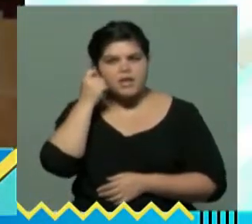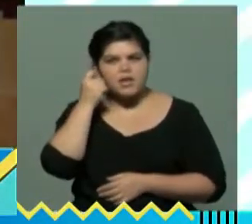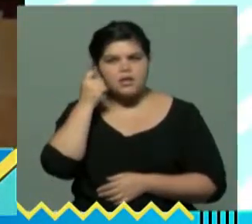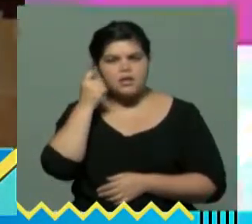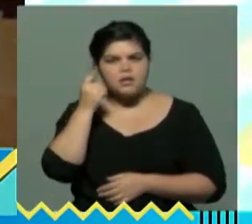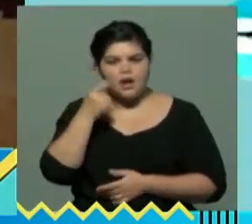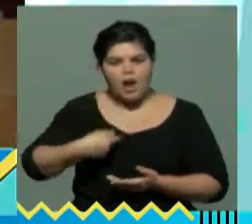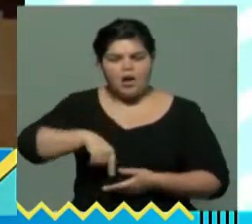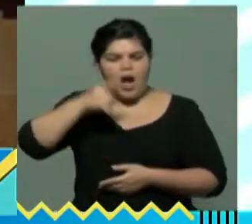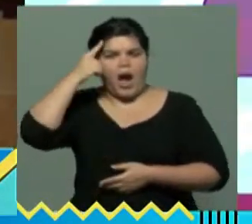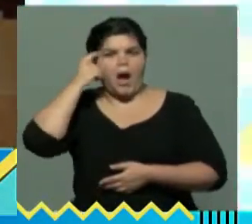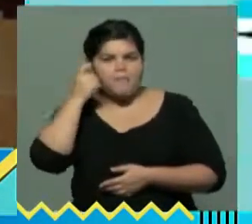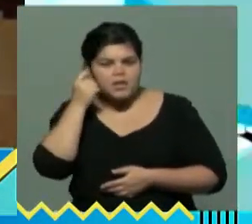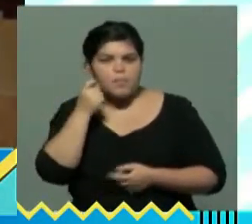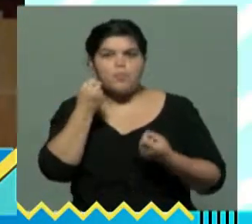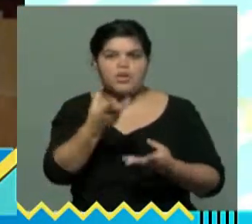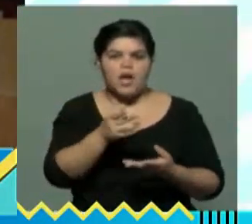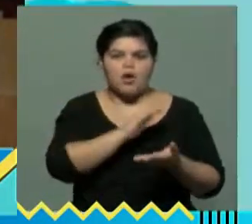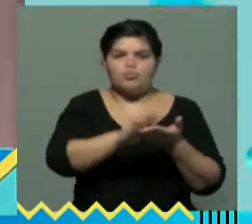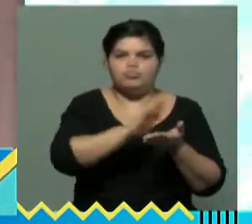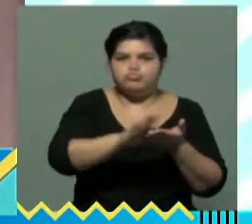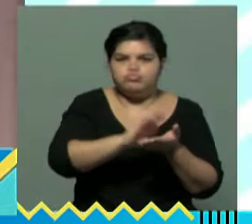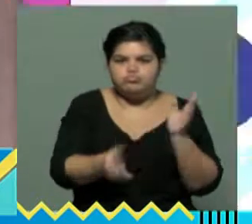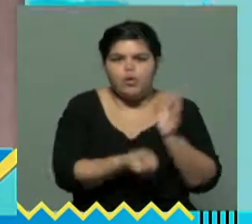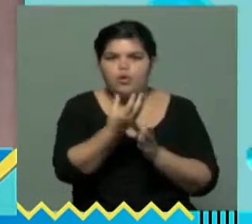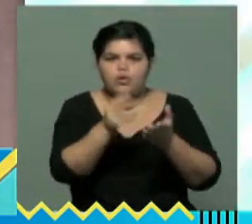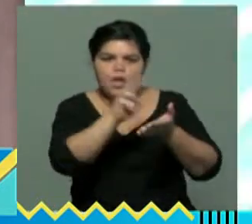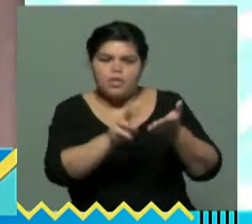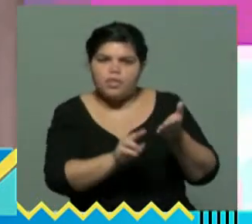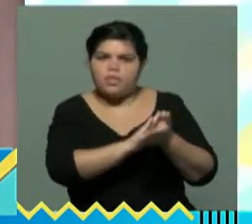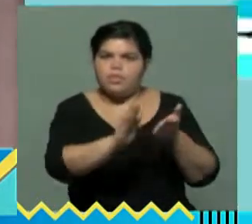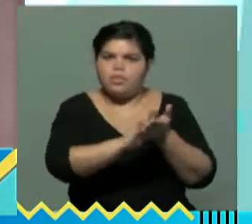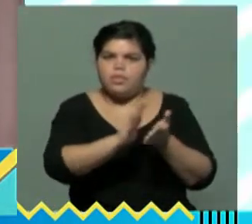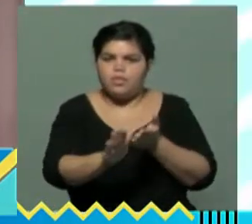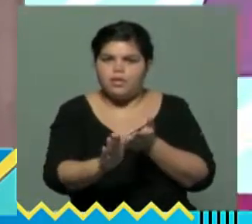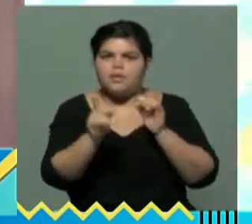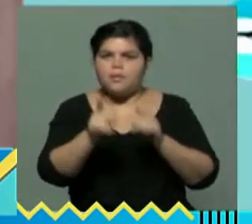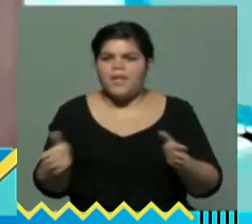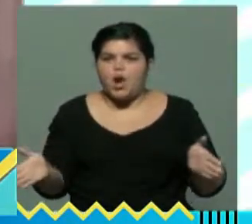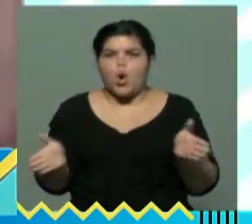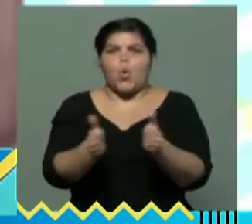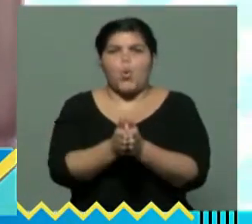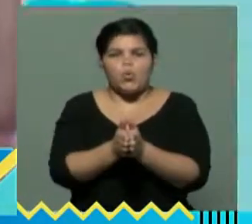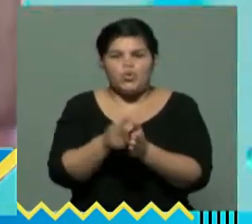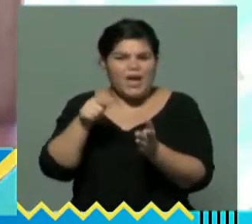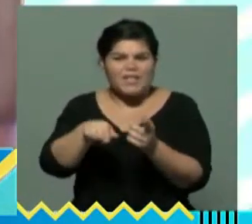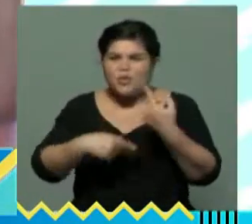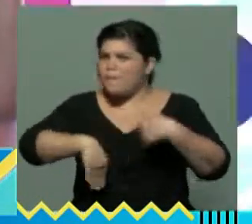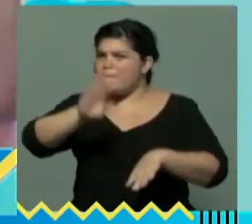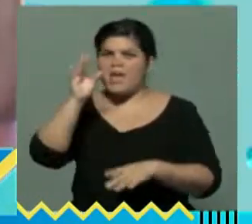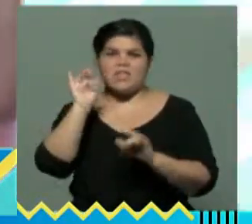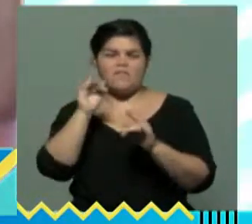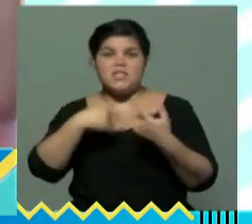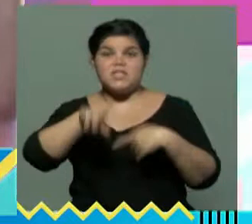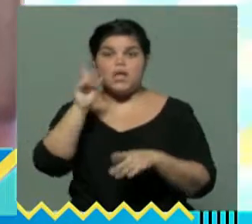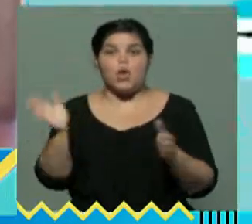que el caudal de conocimiento se va renovando, va cambiando, y aprender a vivir juntos. Este es el desafío más grande que hay.